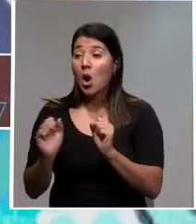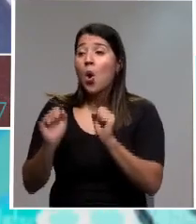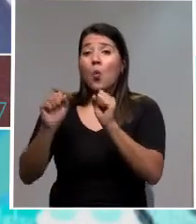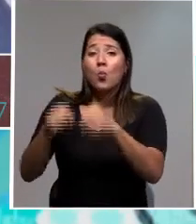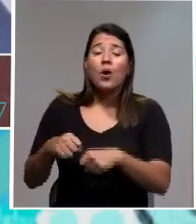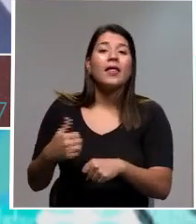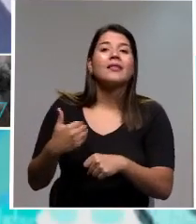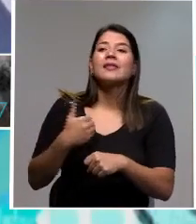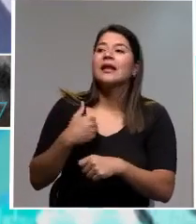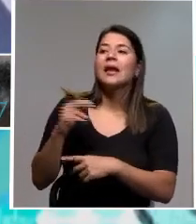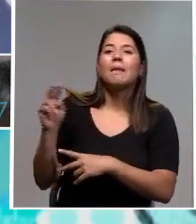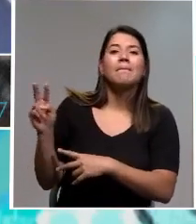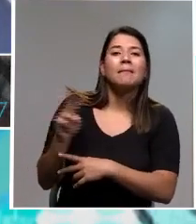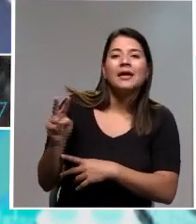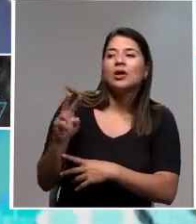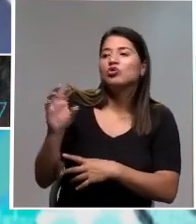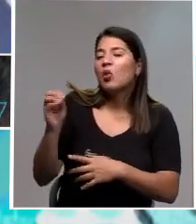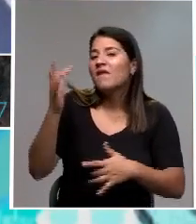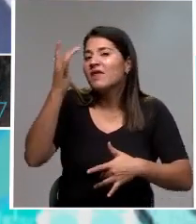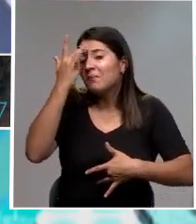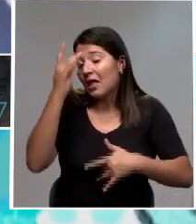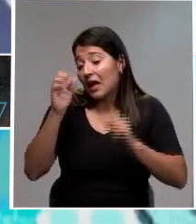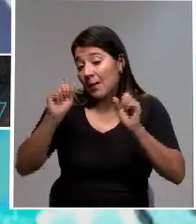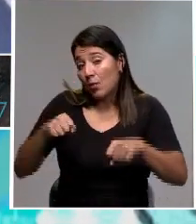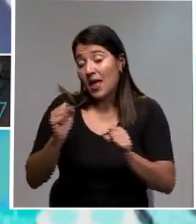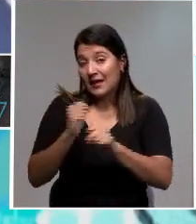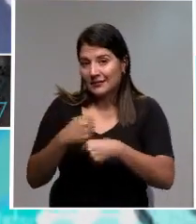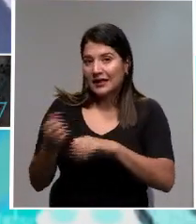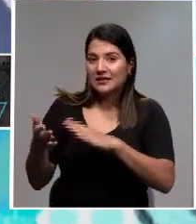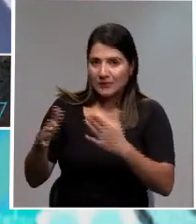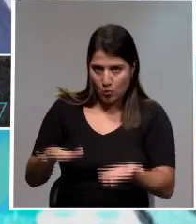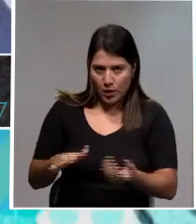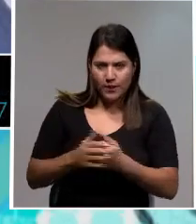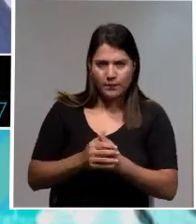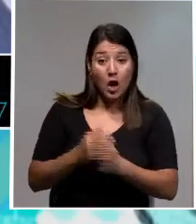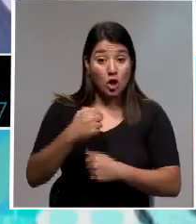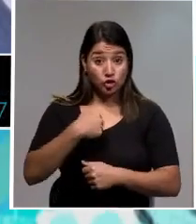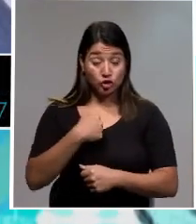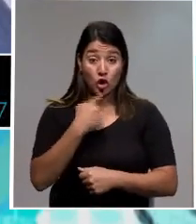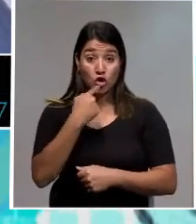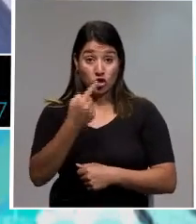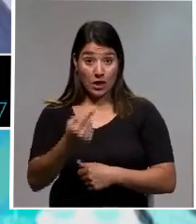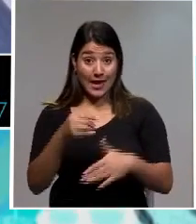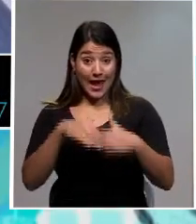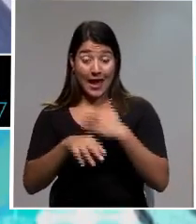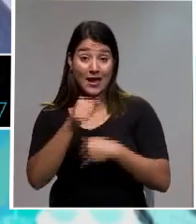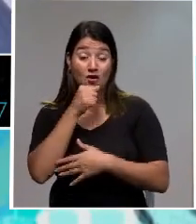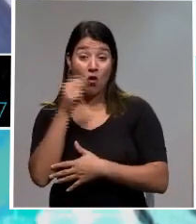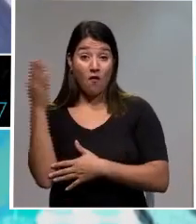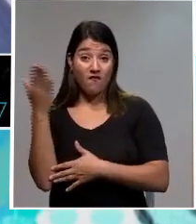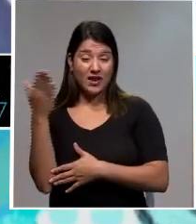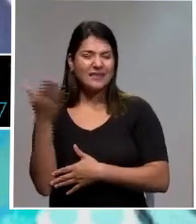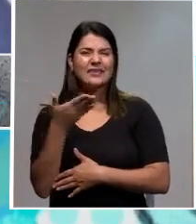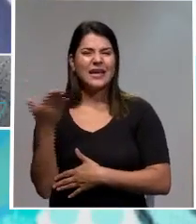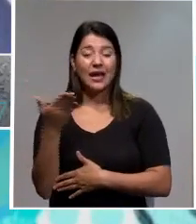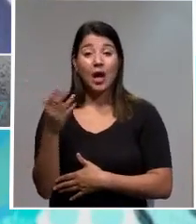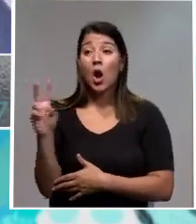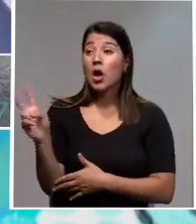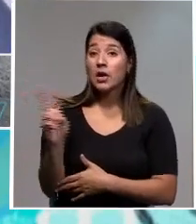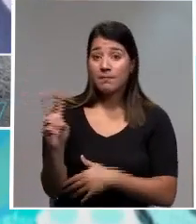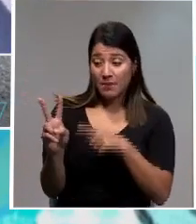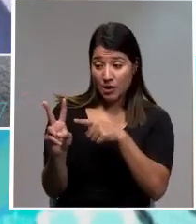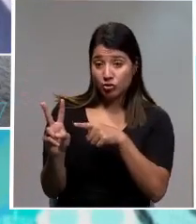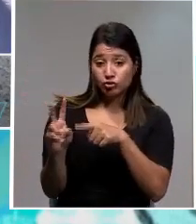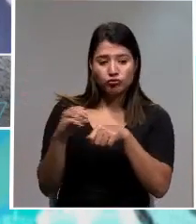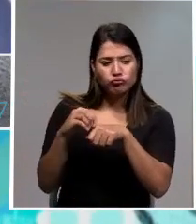y que les causan muerte. Incluso yo mencionaba en la conferencia el hecho de que hasta los virus pueden infectar